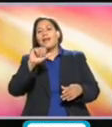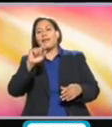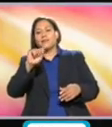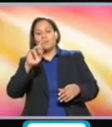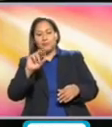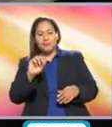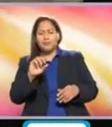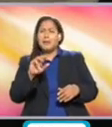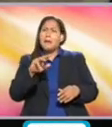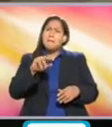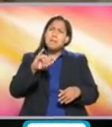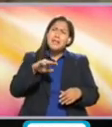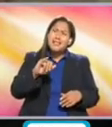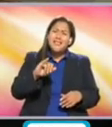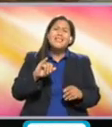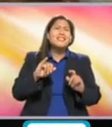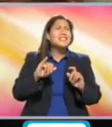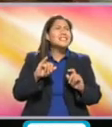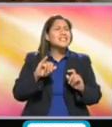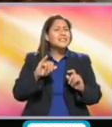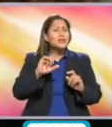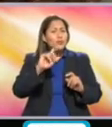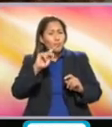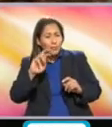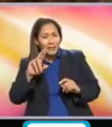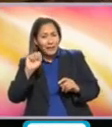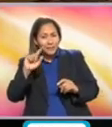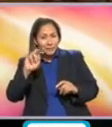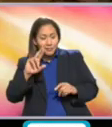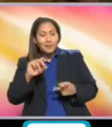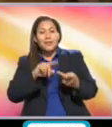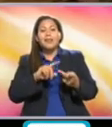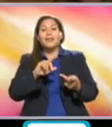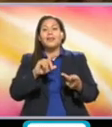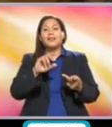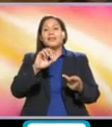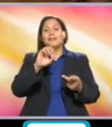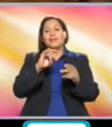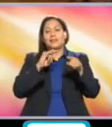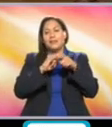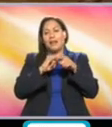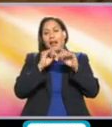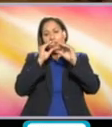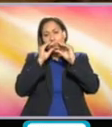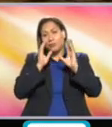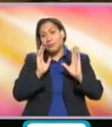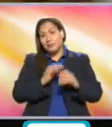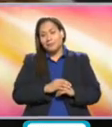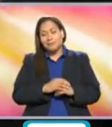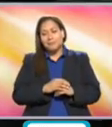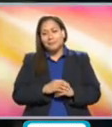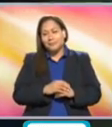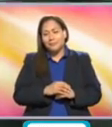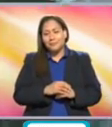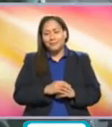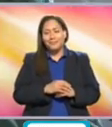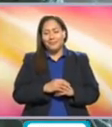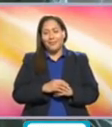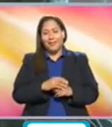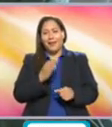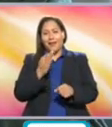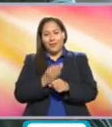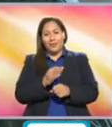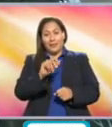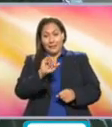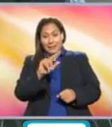astro, no, mini superastro y la de sándwich. Bueno, ¿qué le parece si ahorita sí,